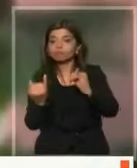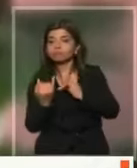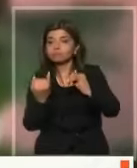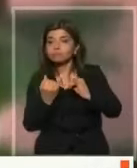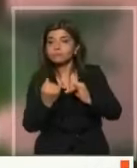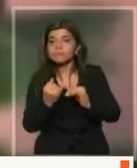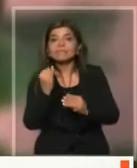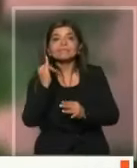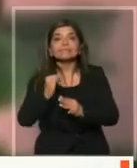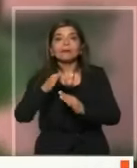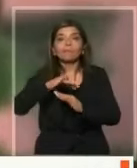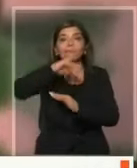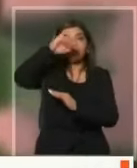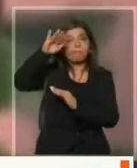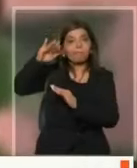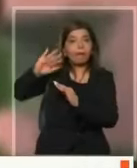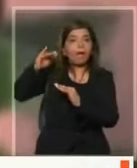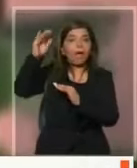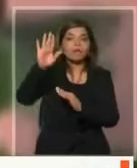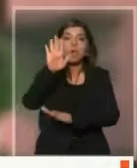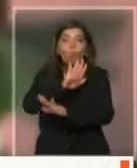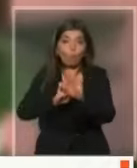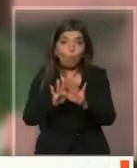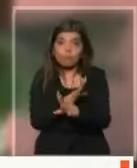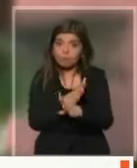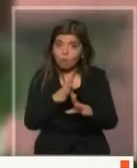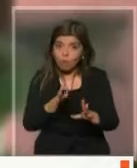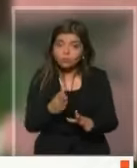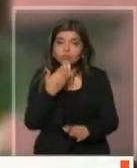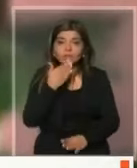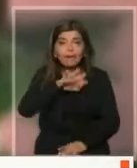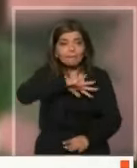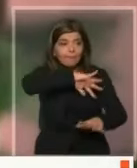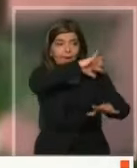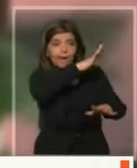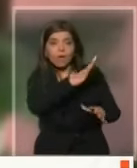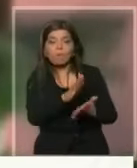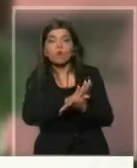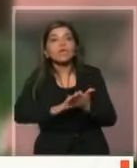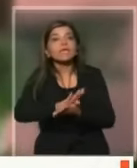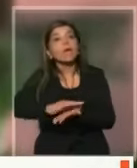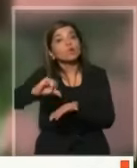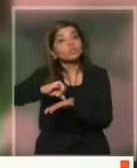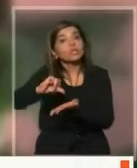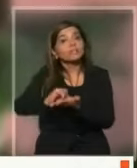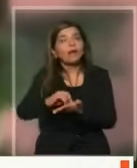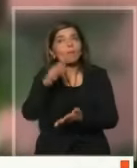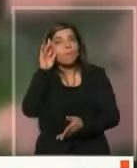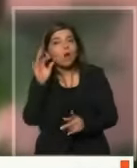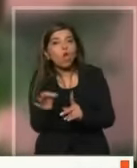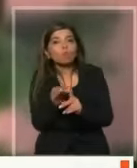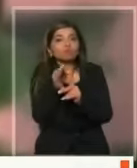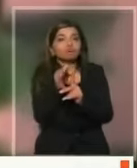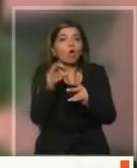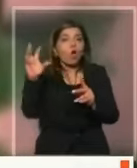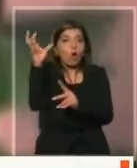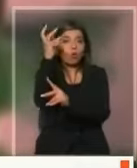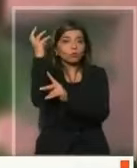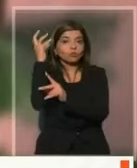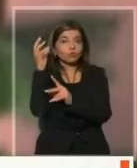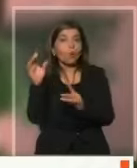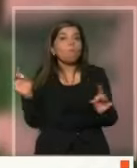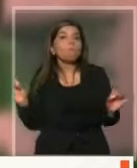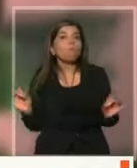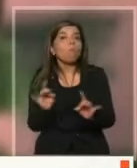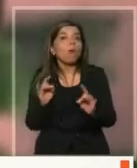sectores altiplánicos hay que tener mucha precaución. También en sectores cordilleranos, por ejemplo, en la zona central, cuando hay un pronóstico meteorológico de probable